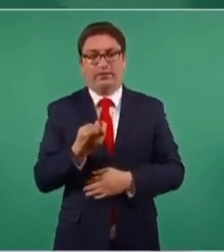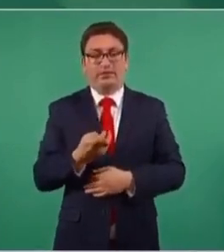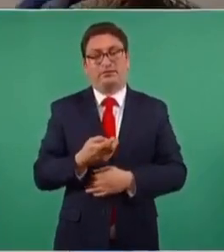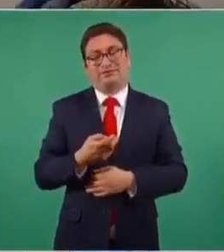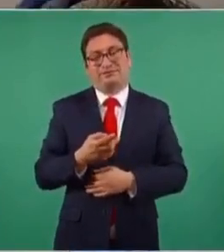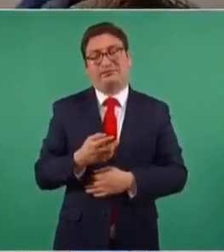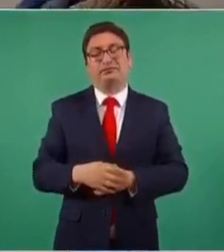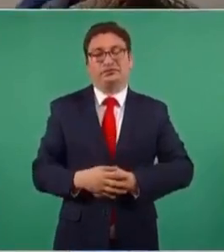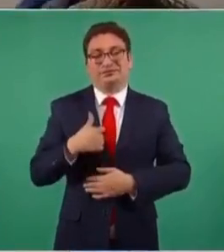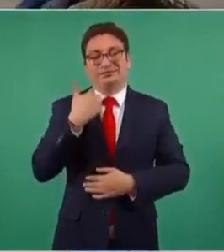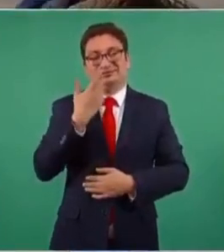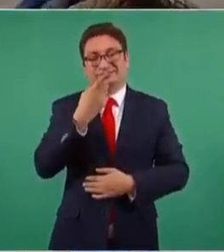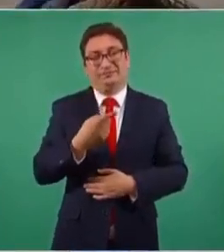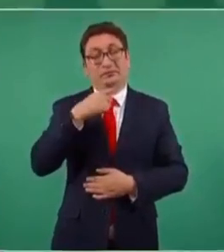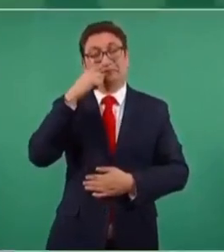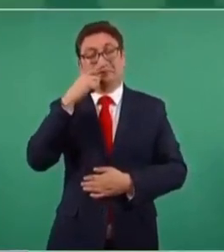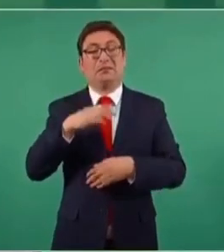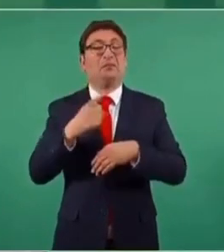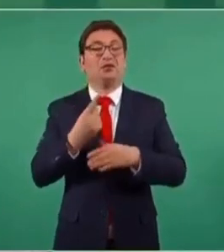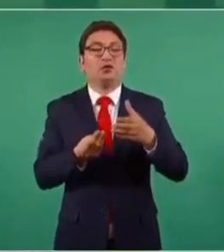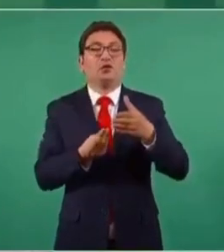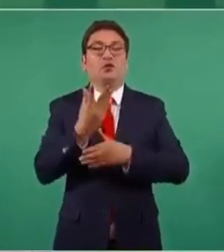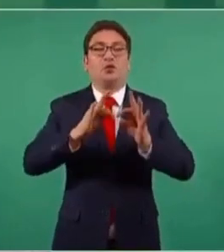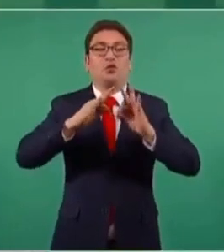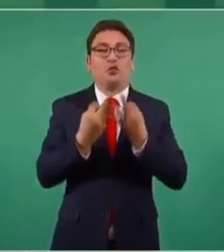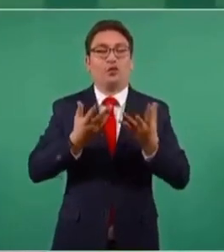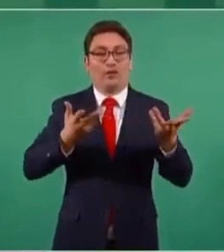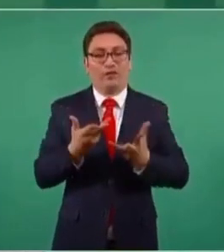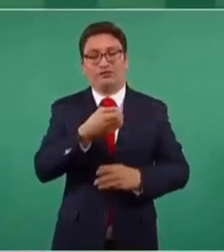déjeme presumir, es una fórmula nueva,